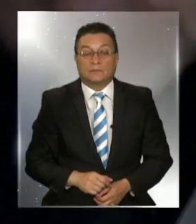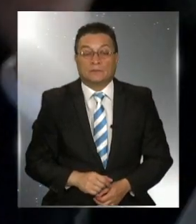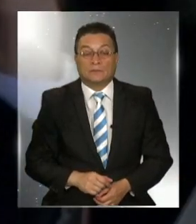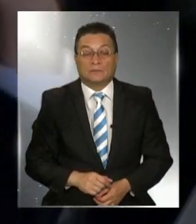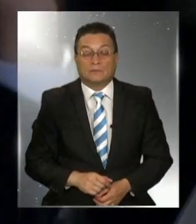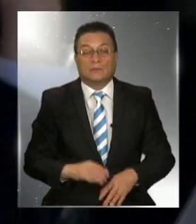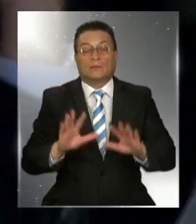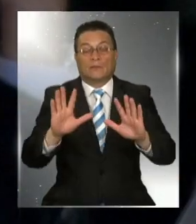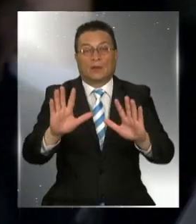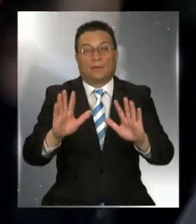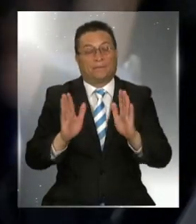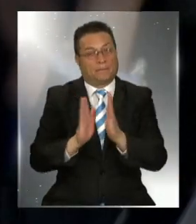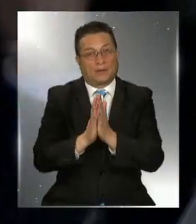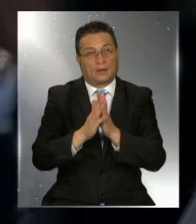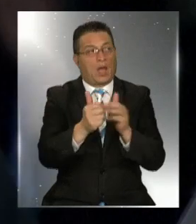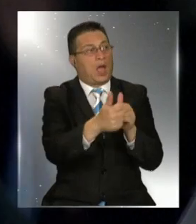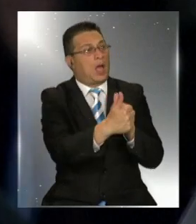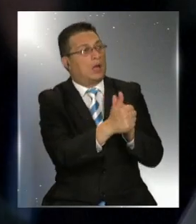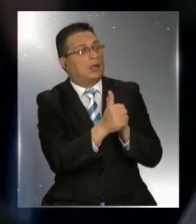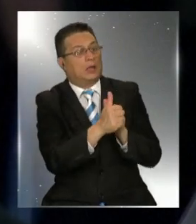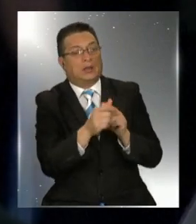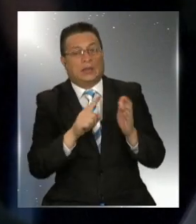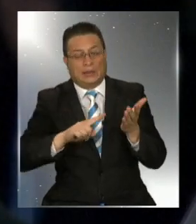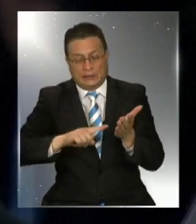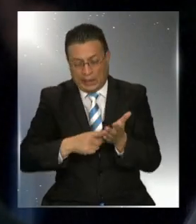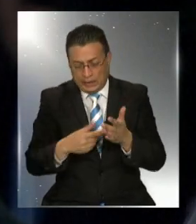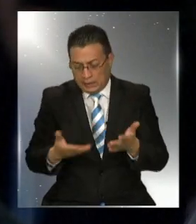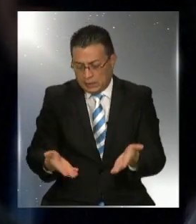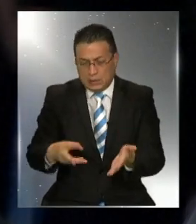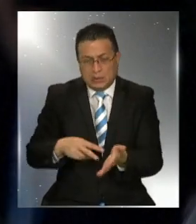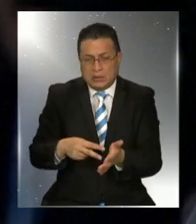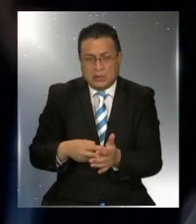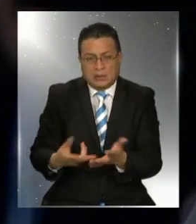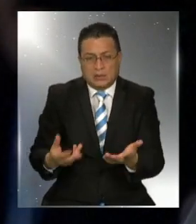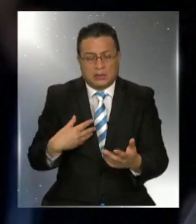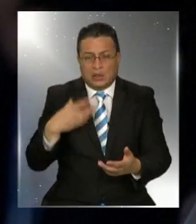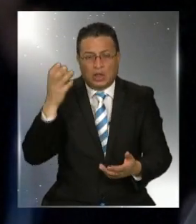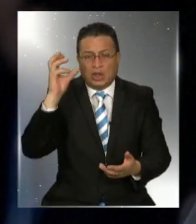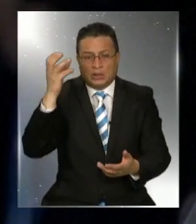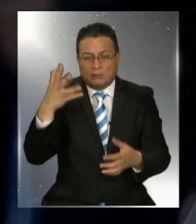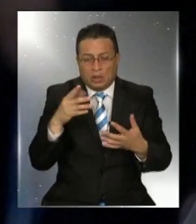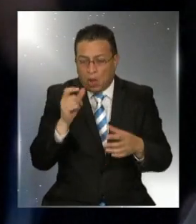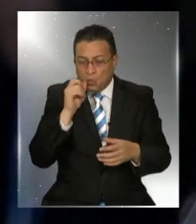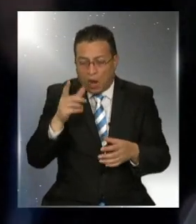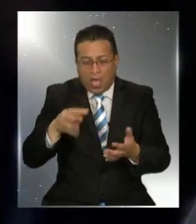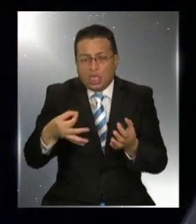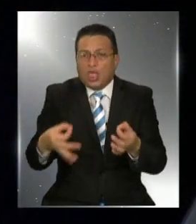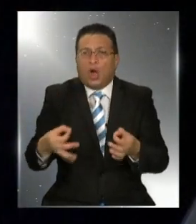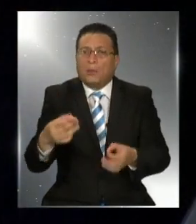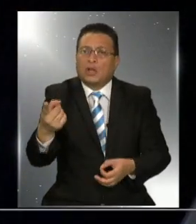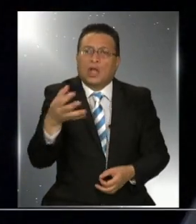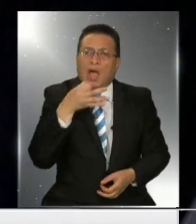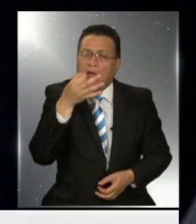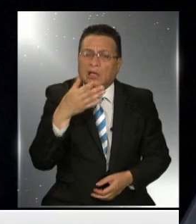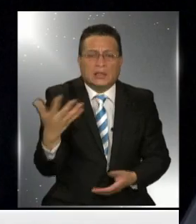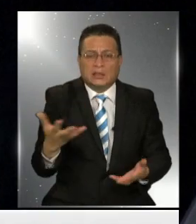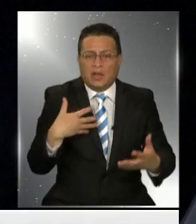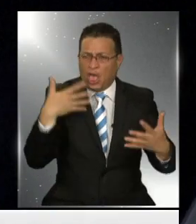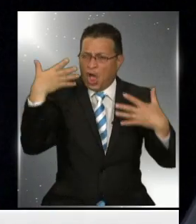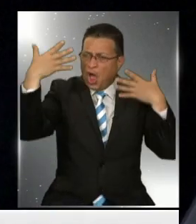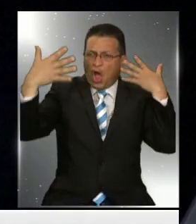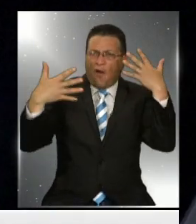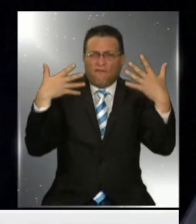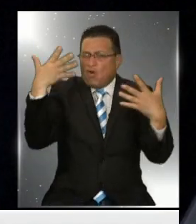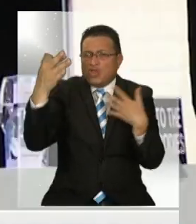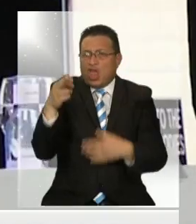pedimos asistencia técnica y aclaraciones no sabemos a qué documento se refiere estamos confundidos